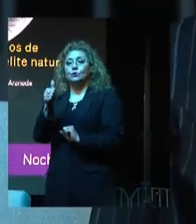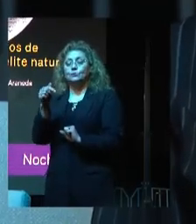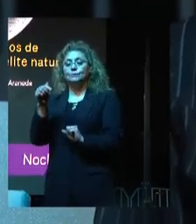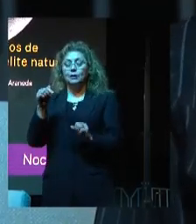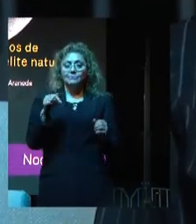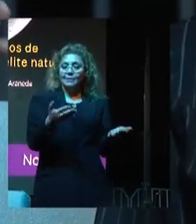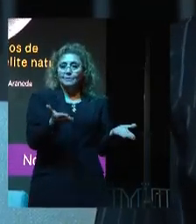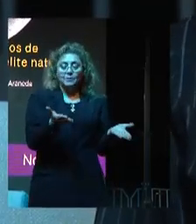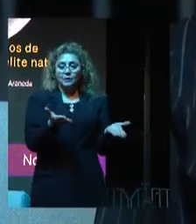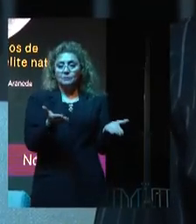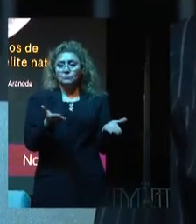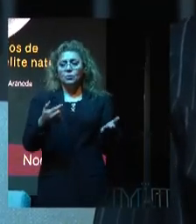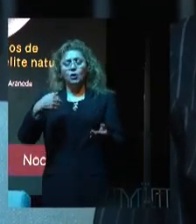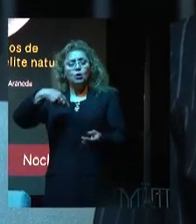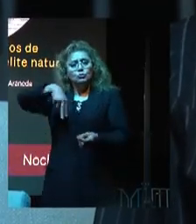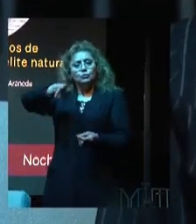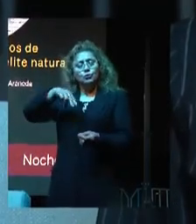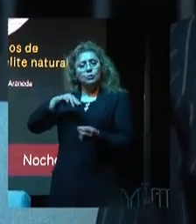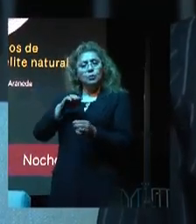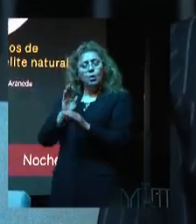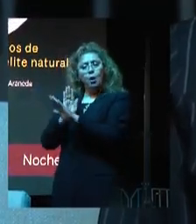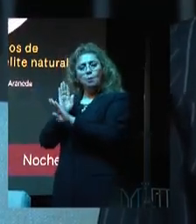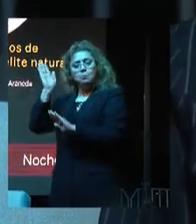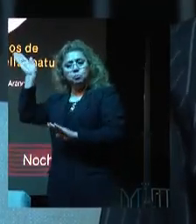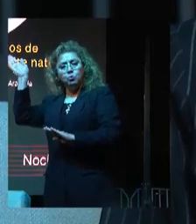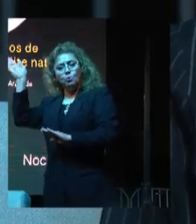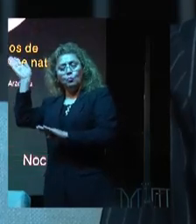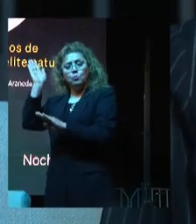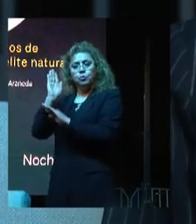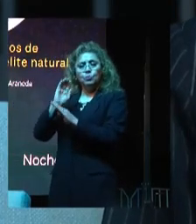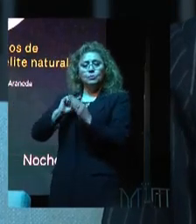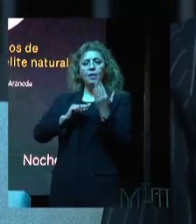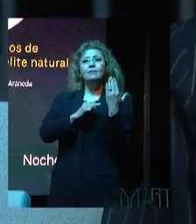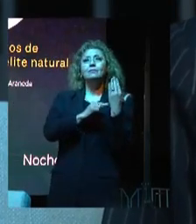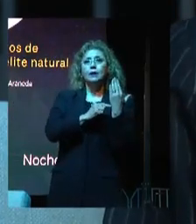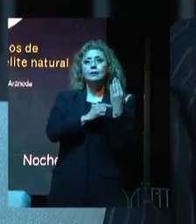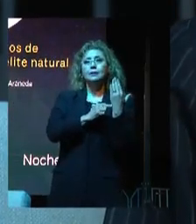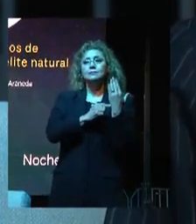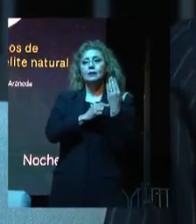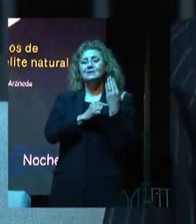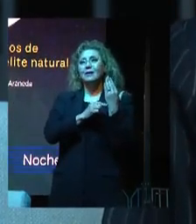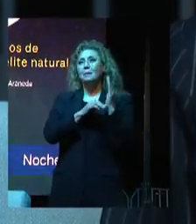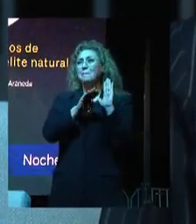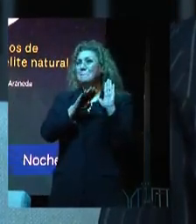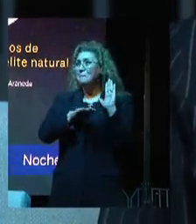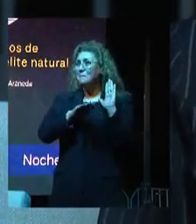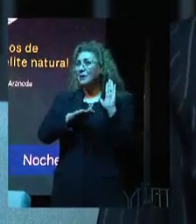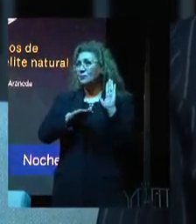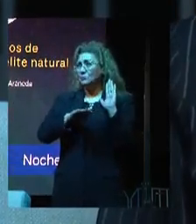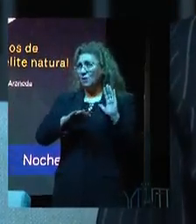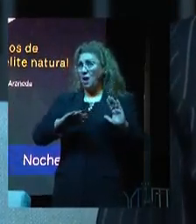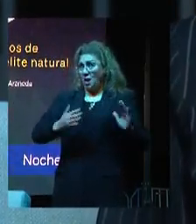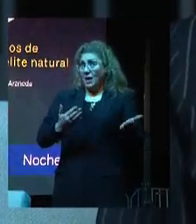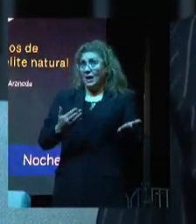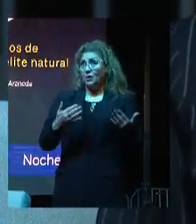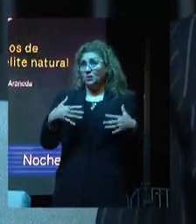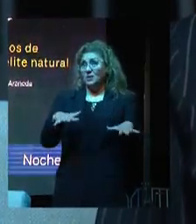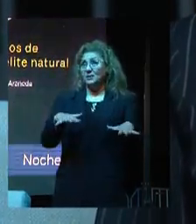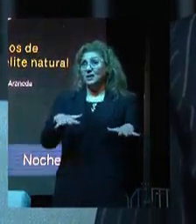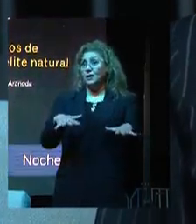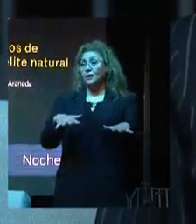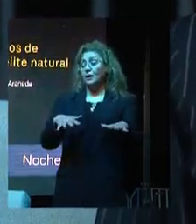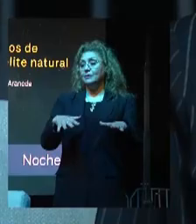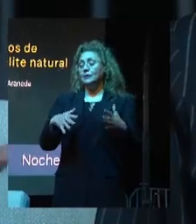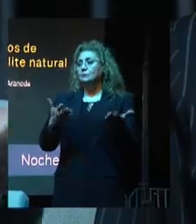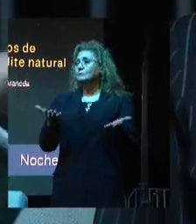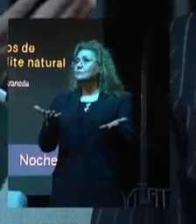porque, o sea, si fuimos antes y usamos la tecnología, o sea, menos tecnología de la que tenemos actualmente en un